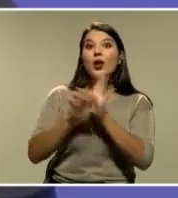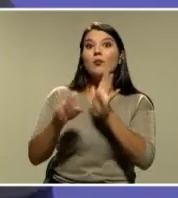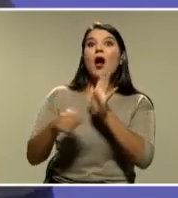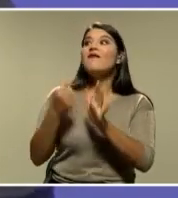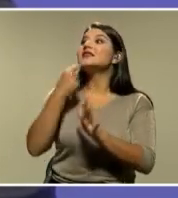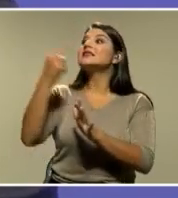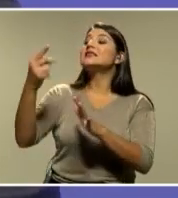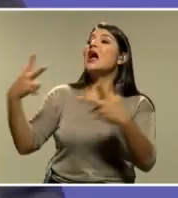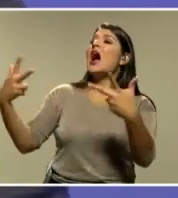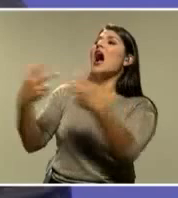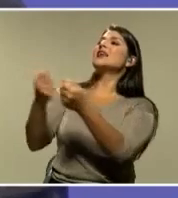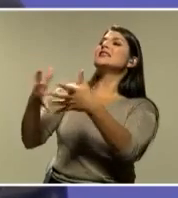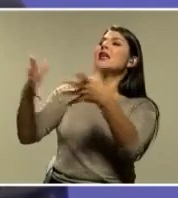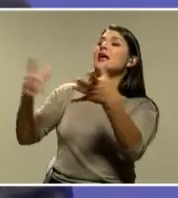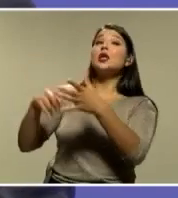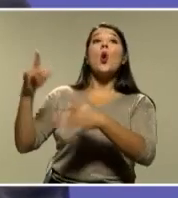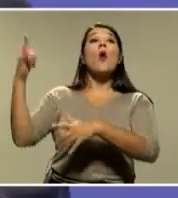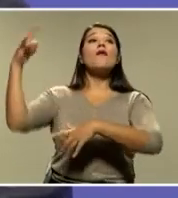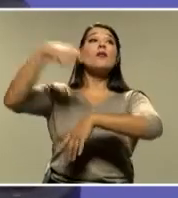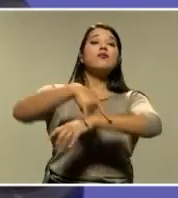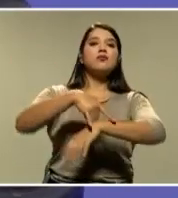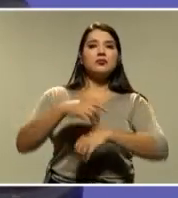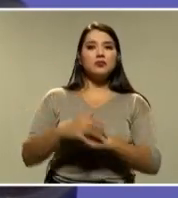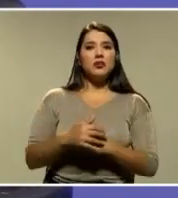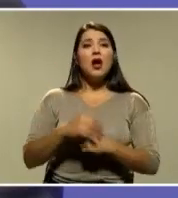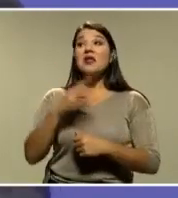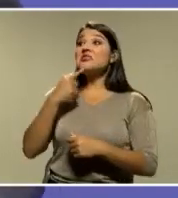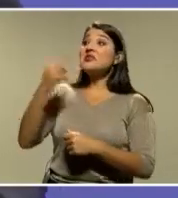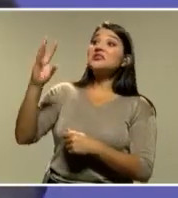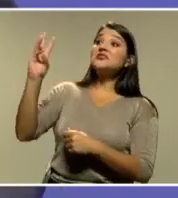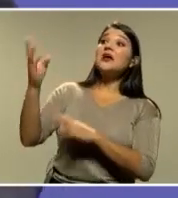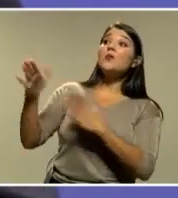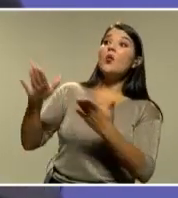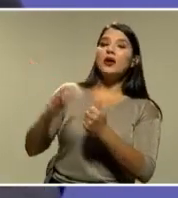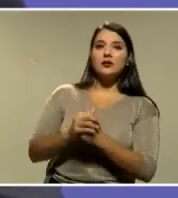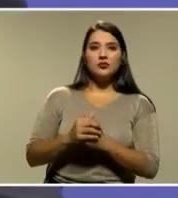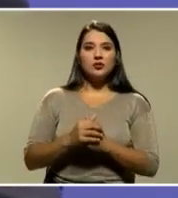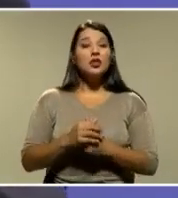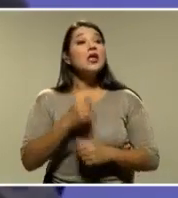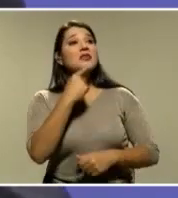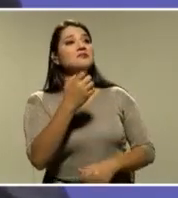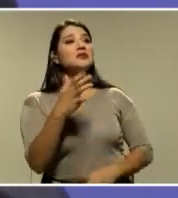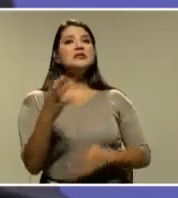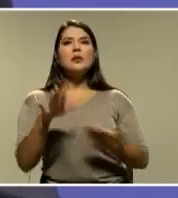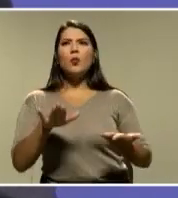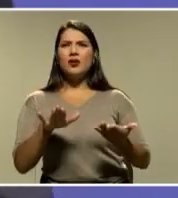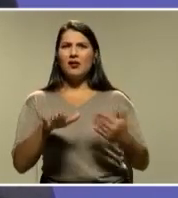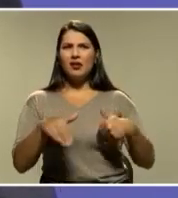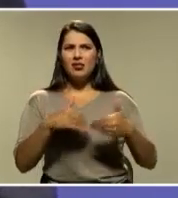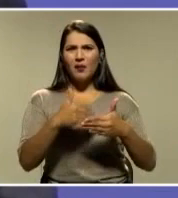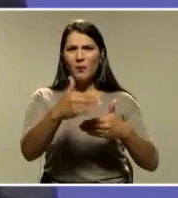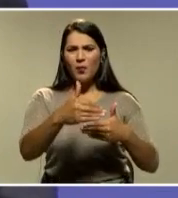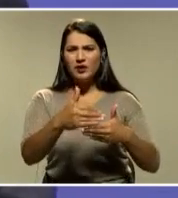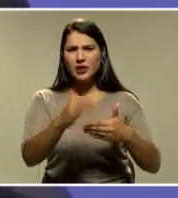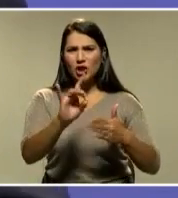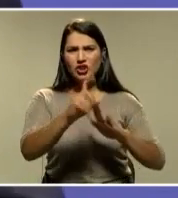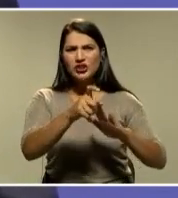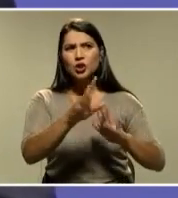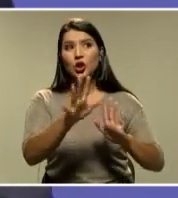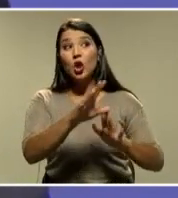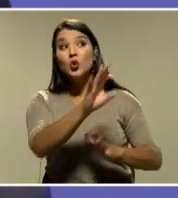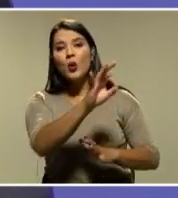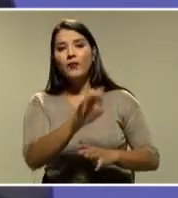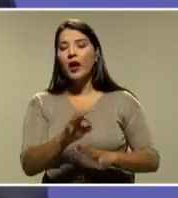accidente muy grande o se cayó un avión. Se habla de 6 muertos, pero a los 15 minutos le dicen que son 8 o 9. Y luego dicen,